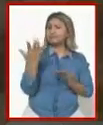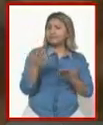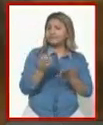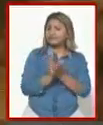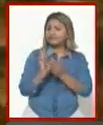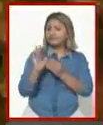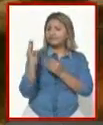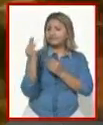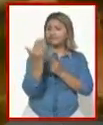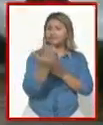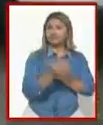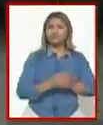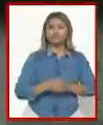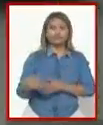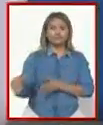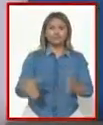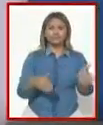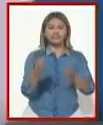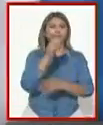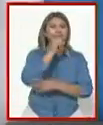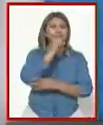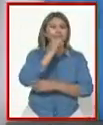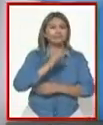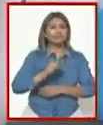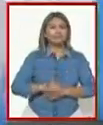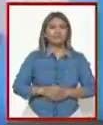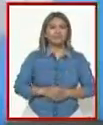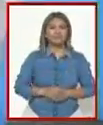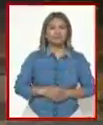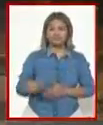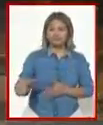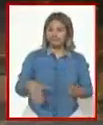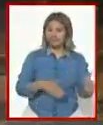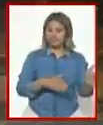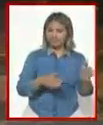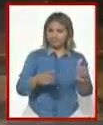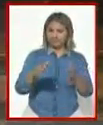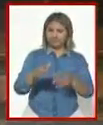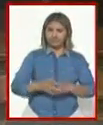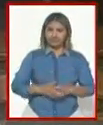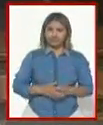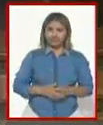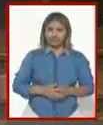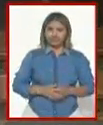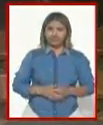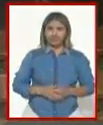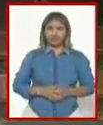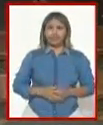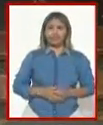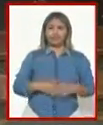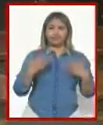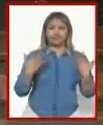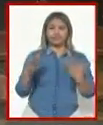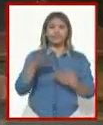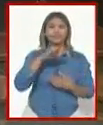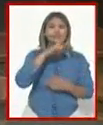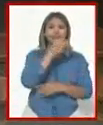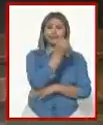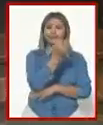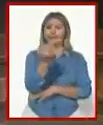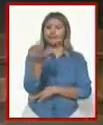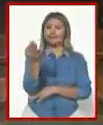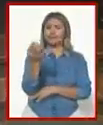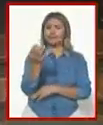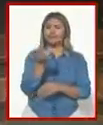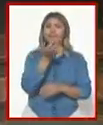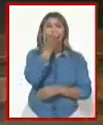pilotes. Es un camino antiguo, ¿ya? Es un camino que se ha llenado de maleza, de